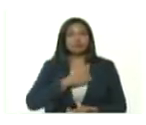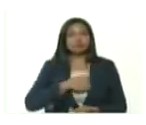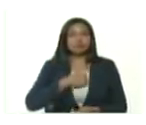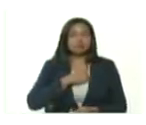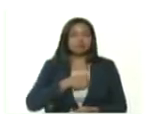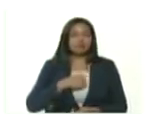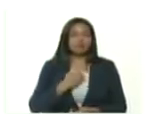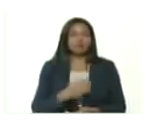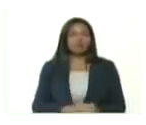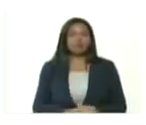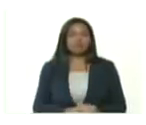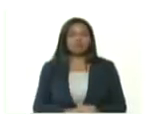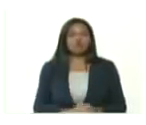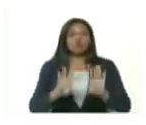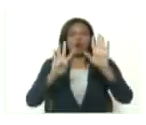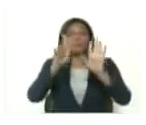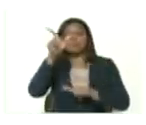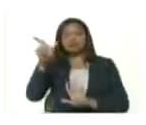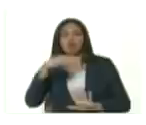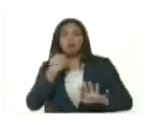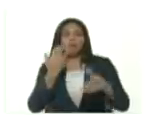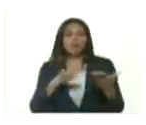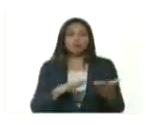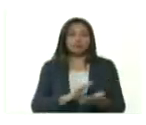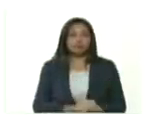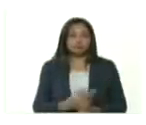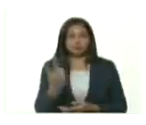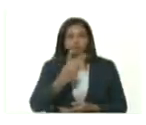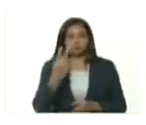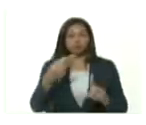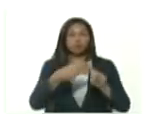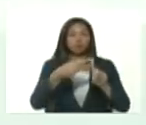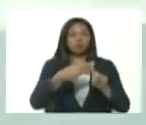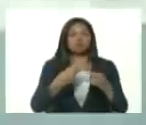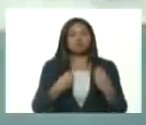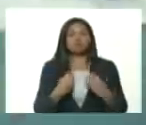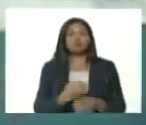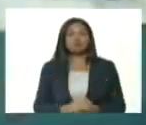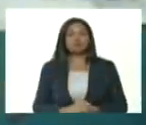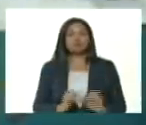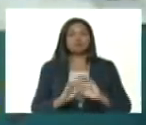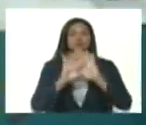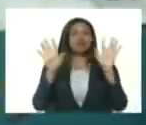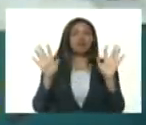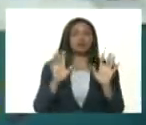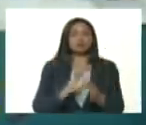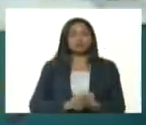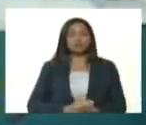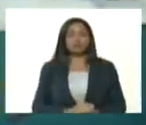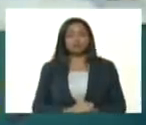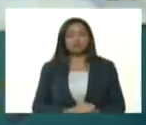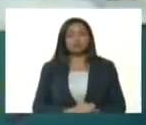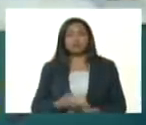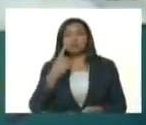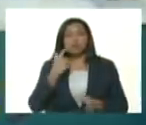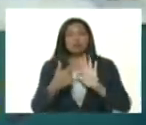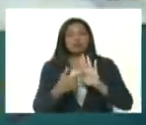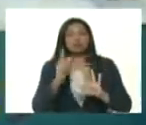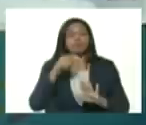Lamentablemente, 9 fallecidos y 2 en hoteles. Correcto. Tenemos aquí